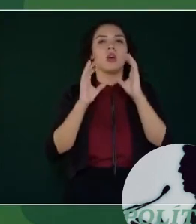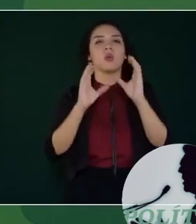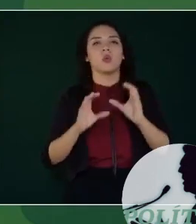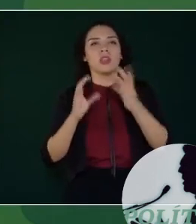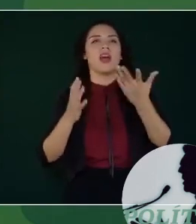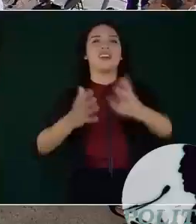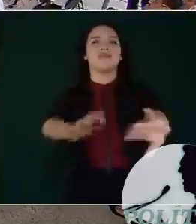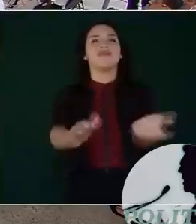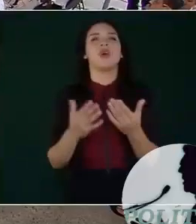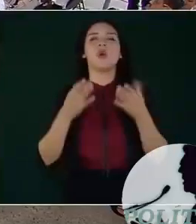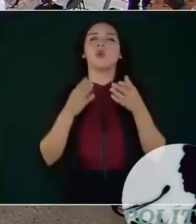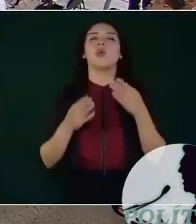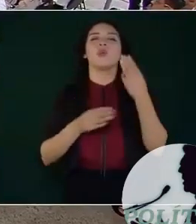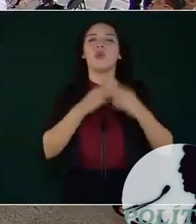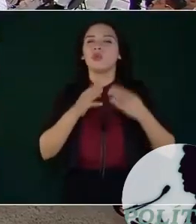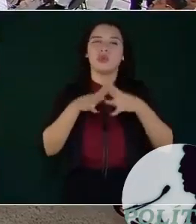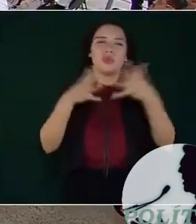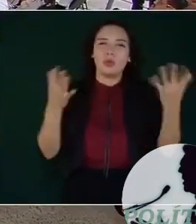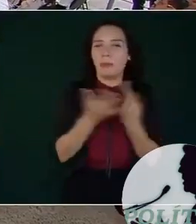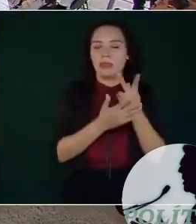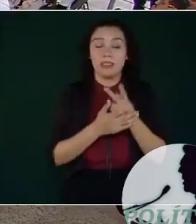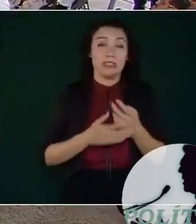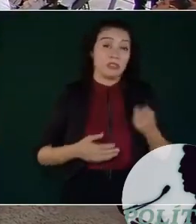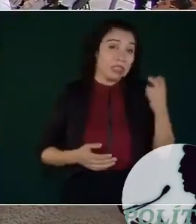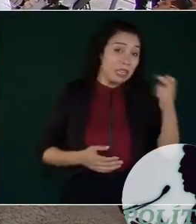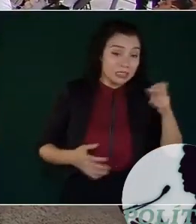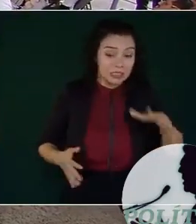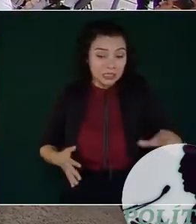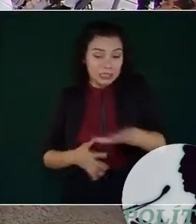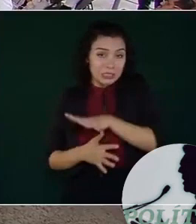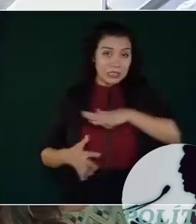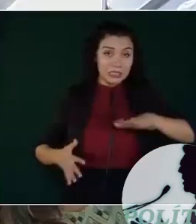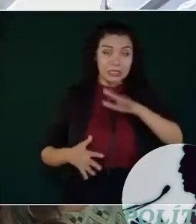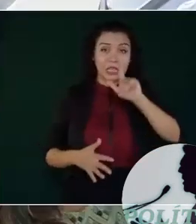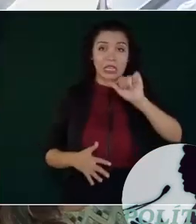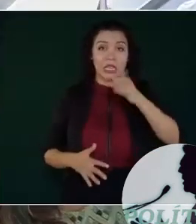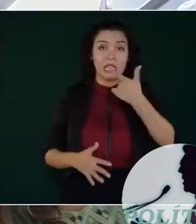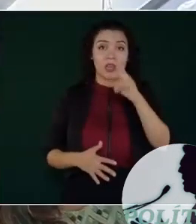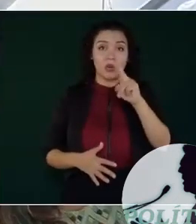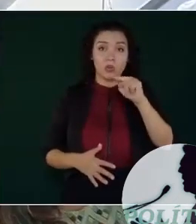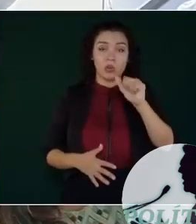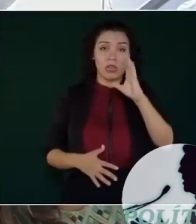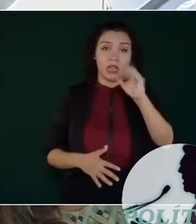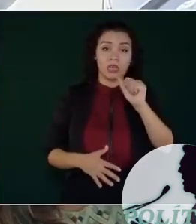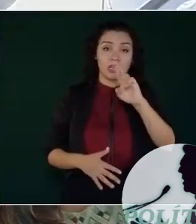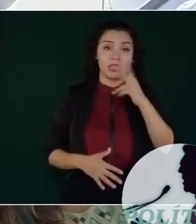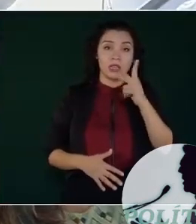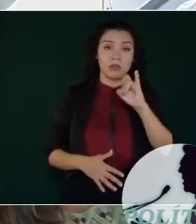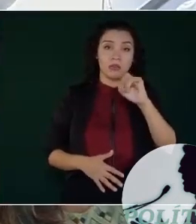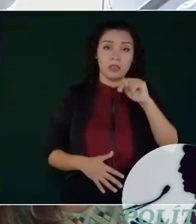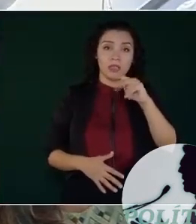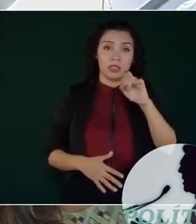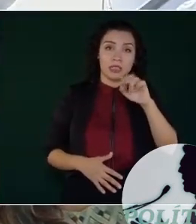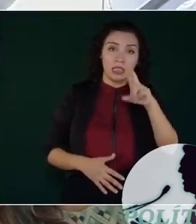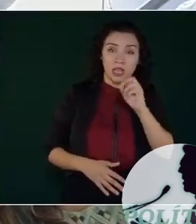engloba muchos aspectos naturales de la ciudad, inclusive el resistir a los ciclones, más allá de que luego algunos dicen que son los ovnis